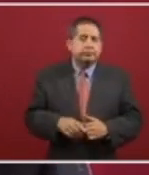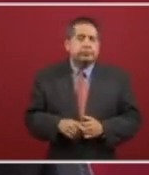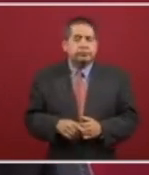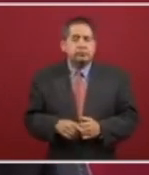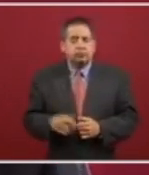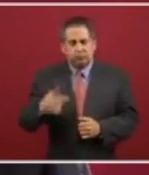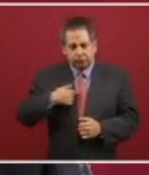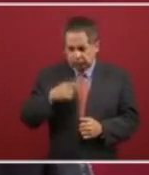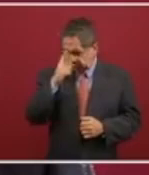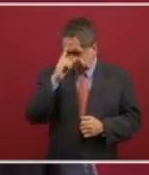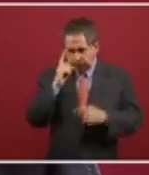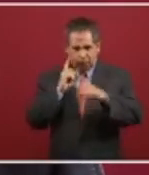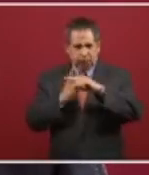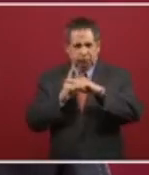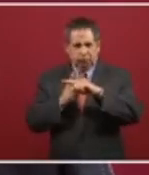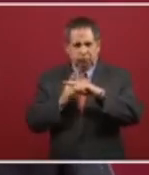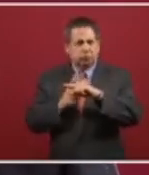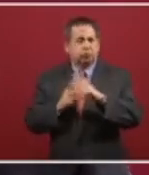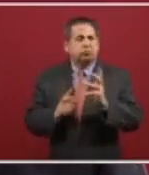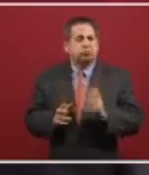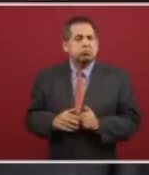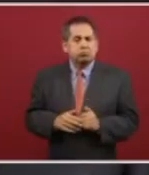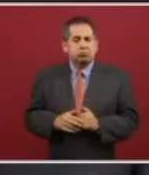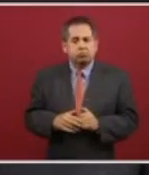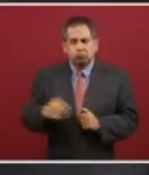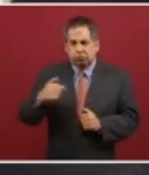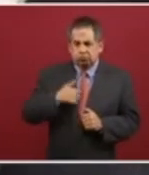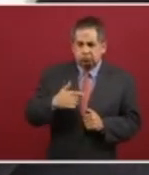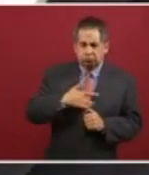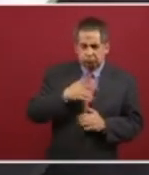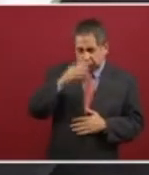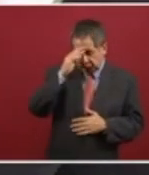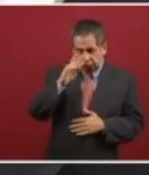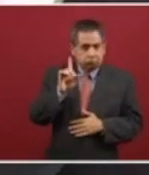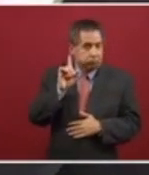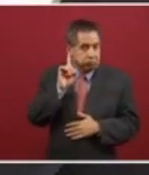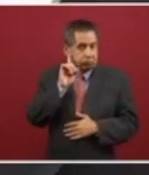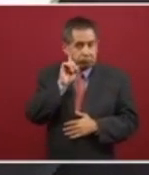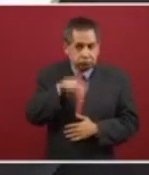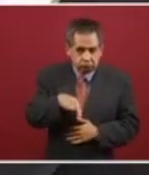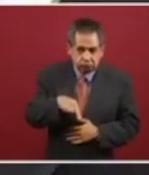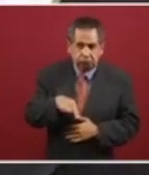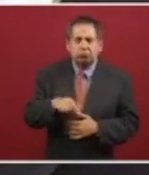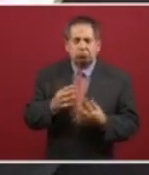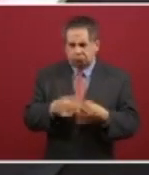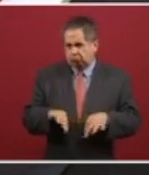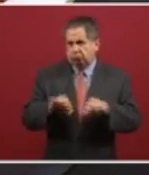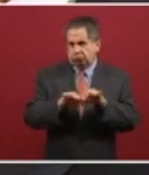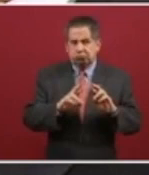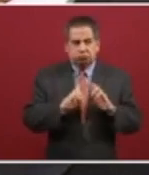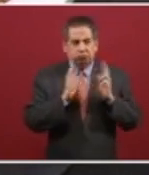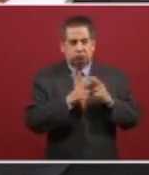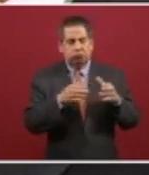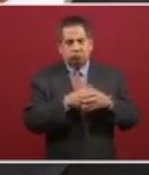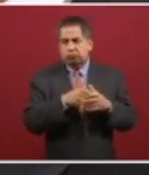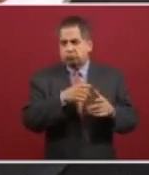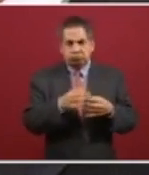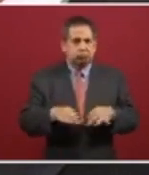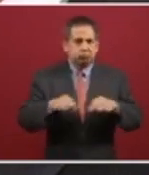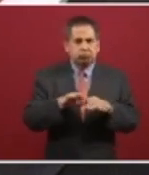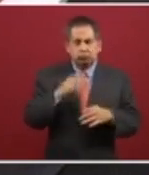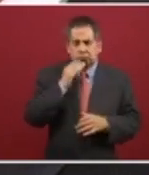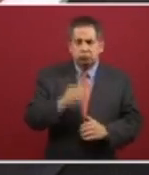estoy optimista. Pienso que la reunión de mañana va a ser importante